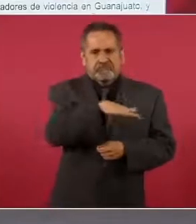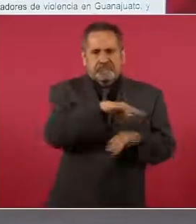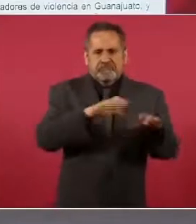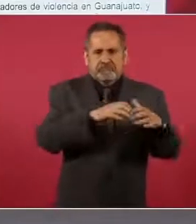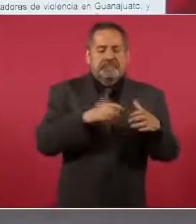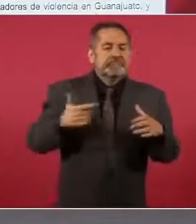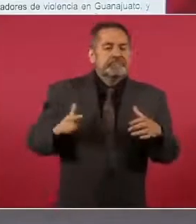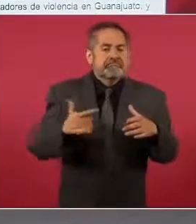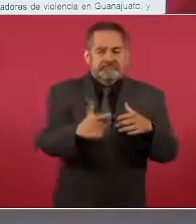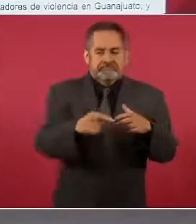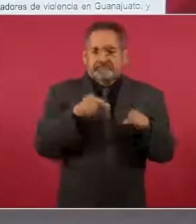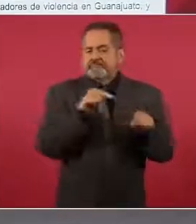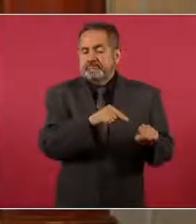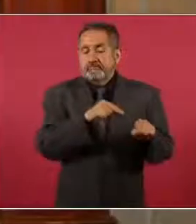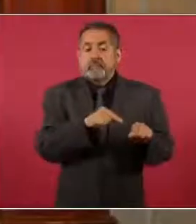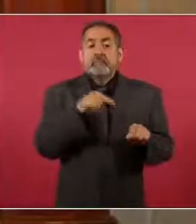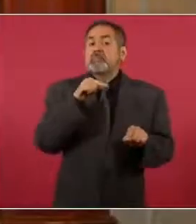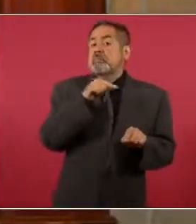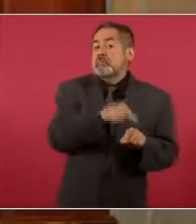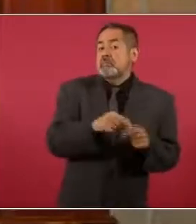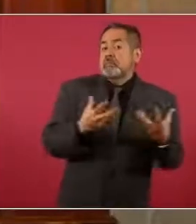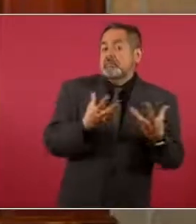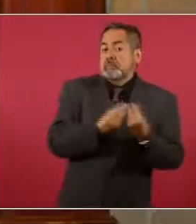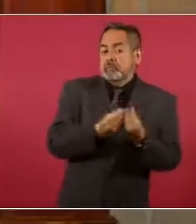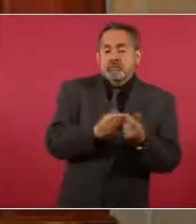en Guanajuato. Él formó parte de la